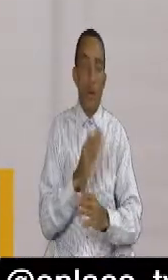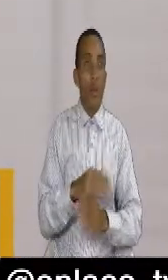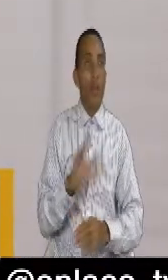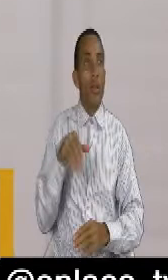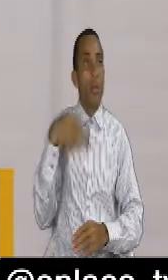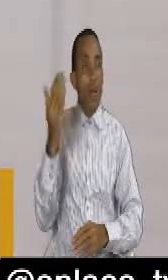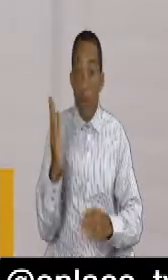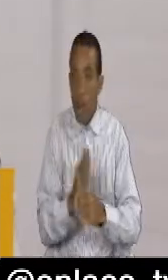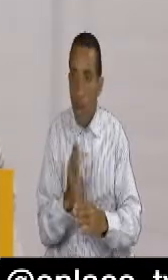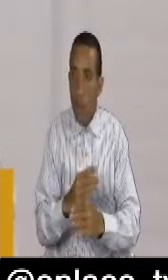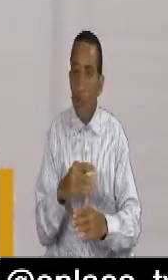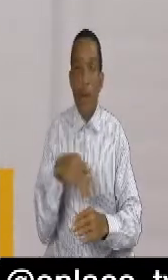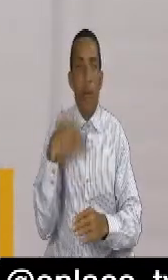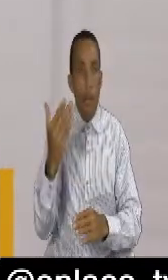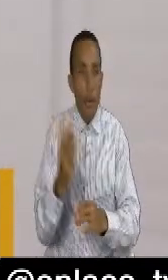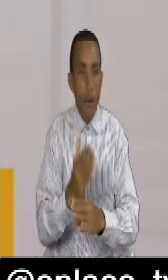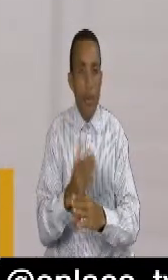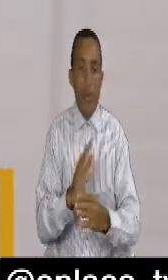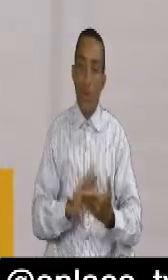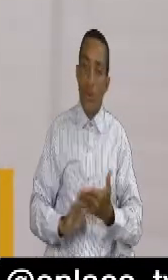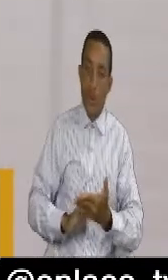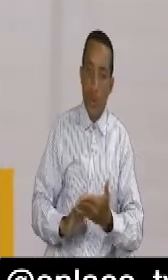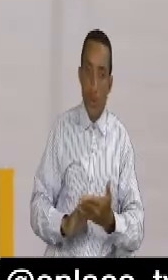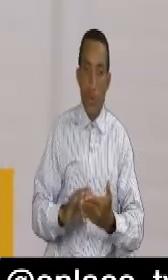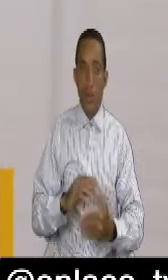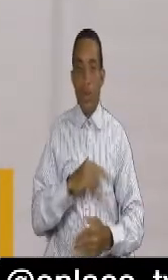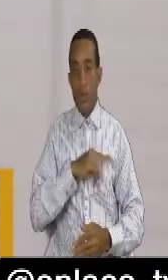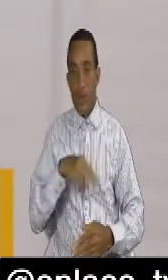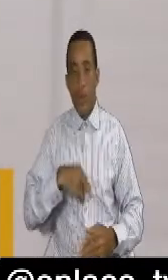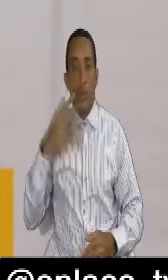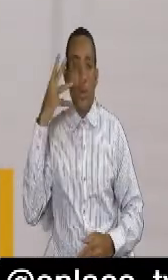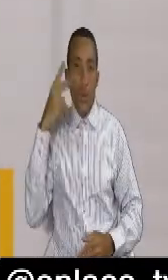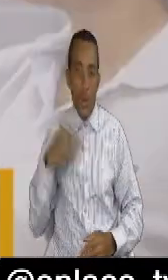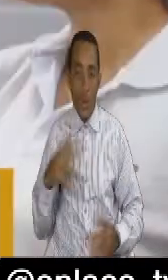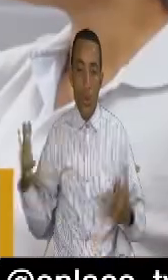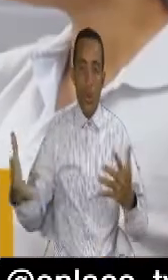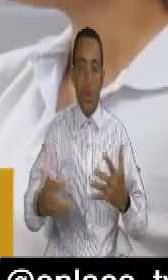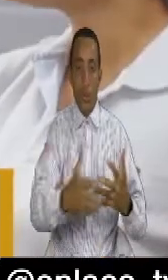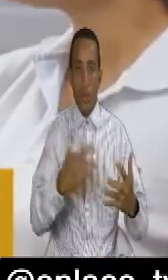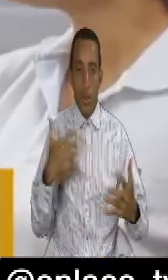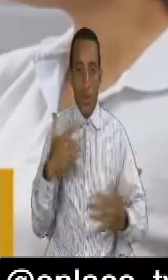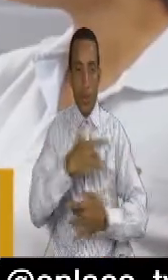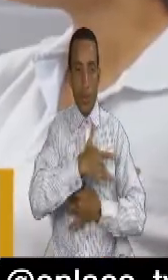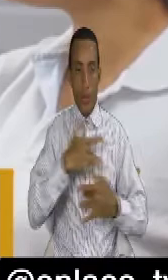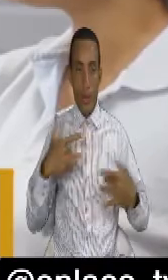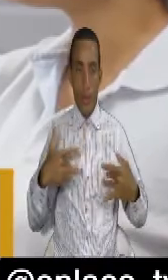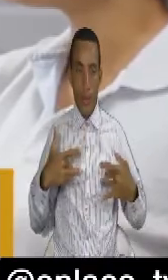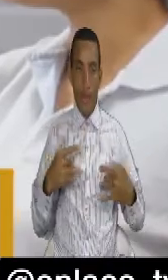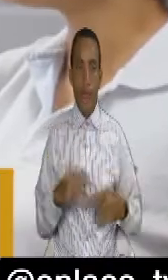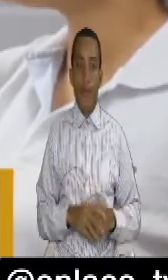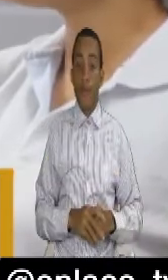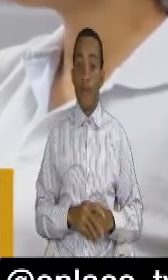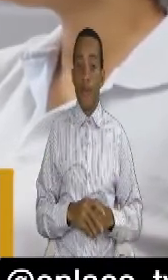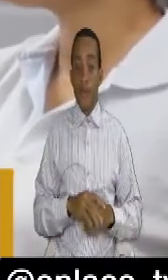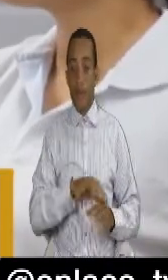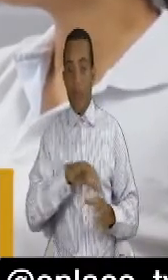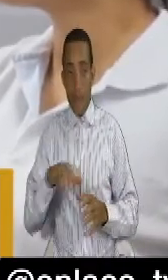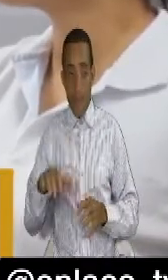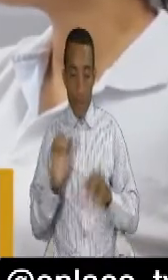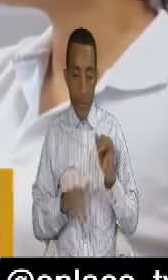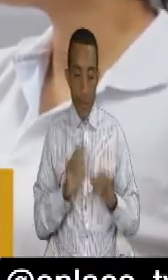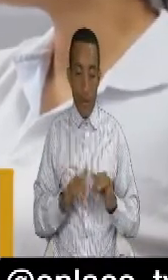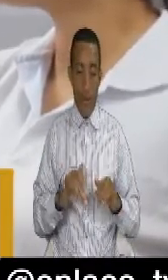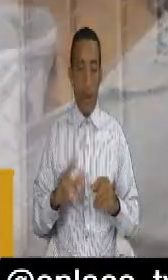solución. Porque así es que trabajamos nosotros en el día a día con el sistema de salud. La Secretaría Local de Salud reitera que hará seguimiento